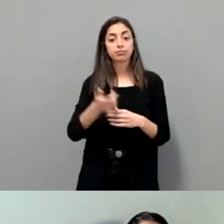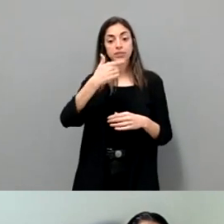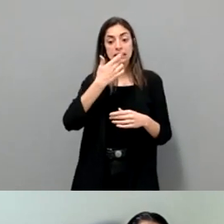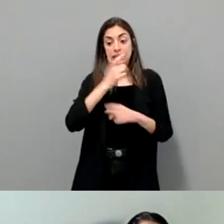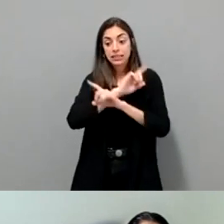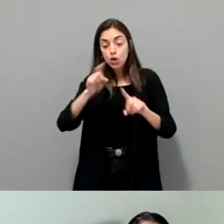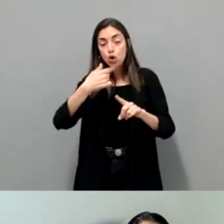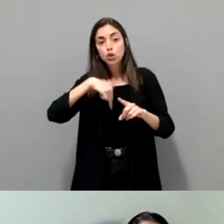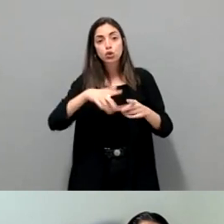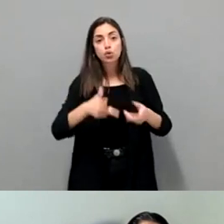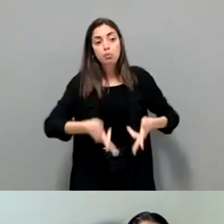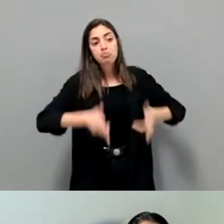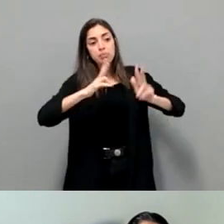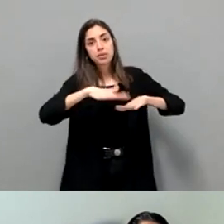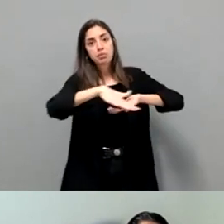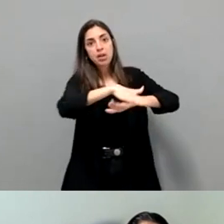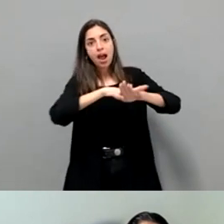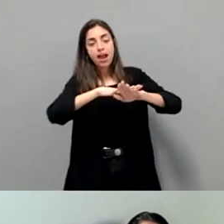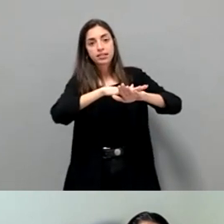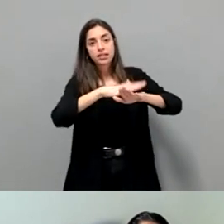exista indemnidad